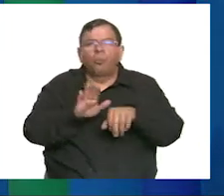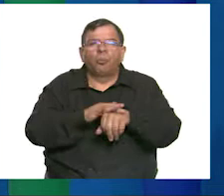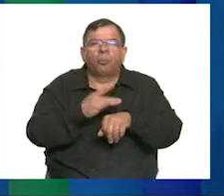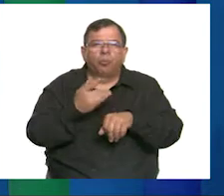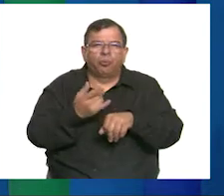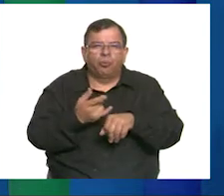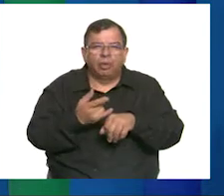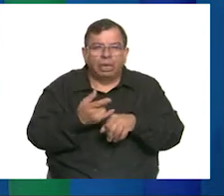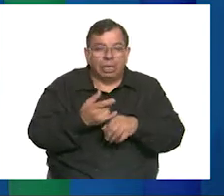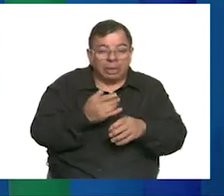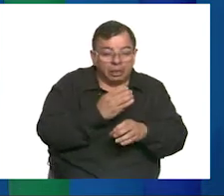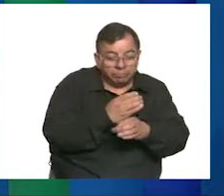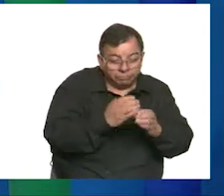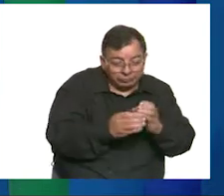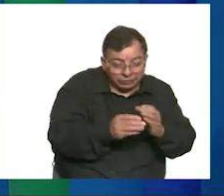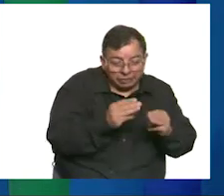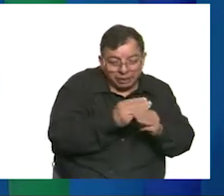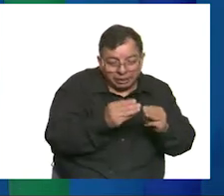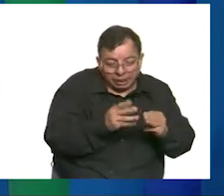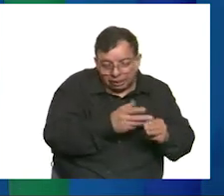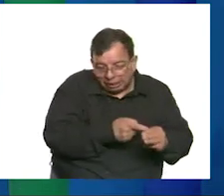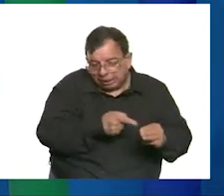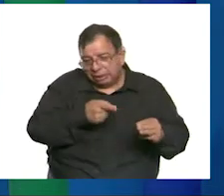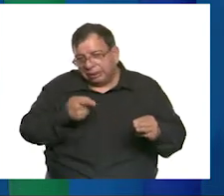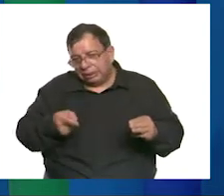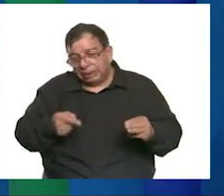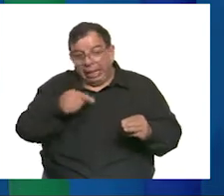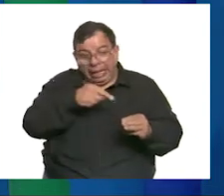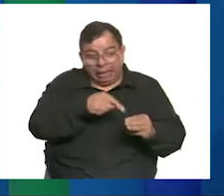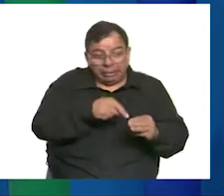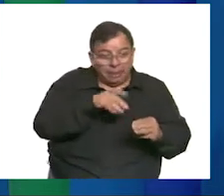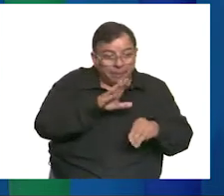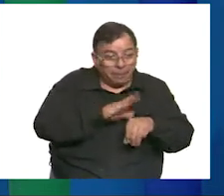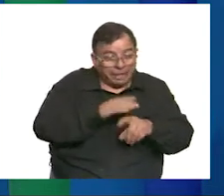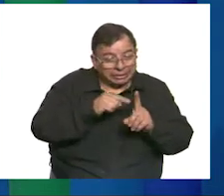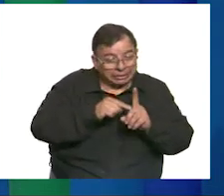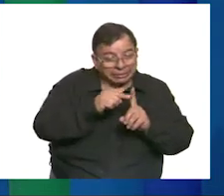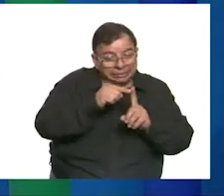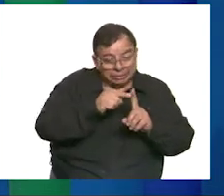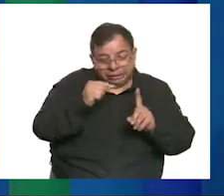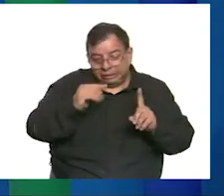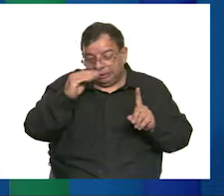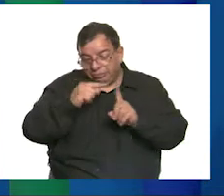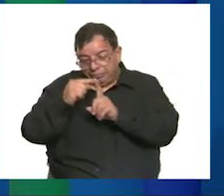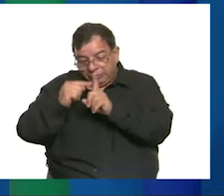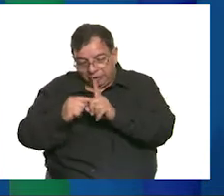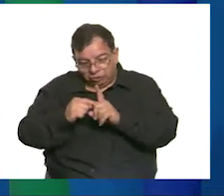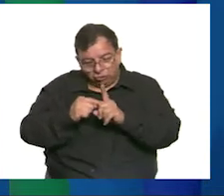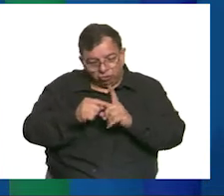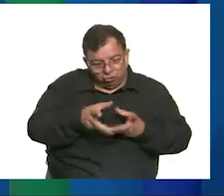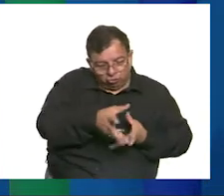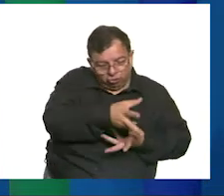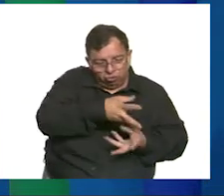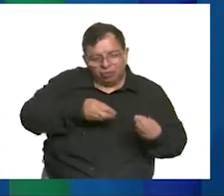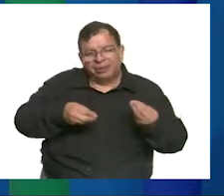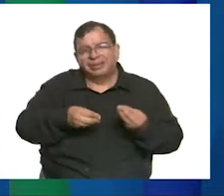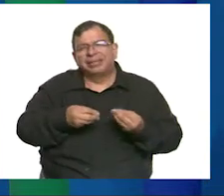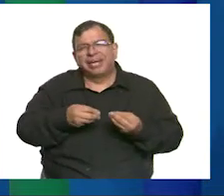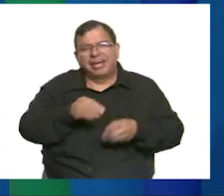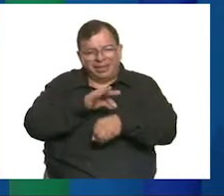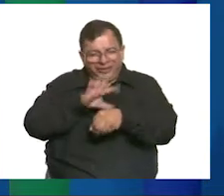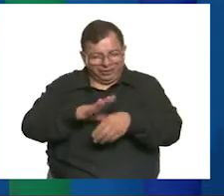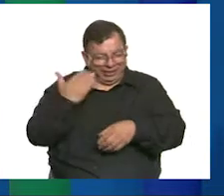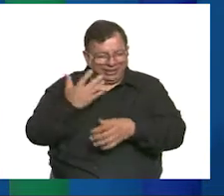de un cuerpo o material con mayor temperatura a uno con menor temperatura, como lo explicó la doctora